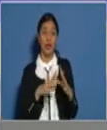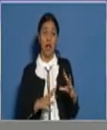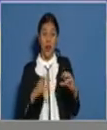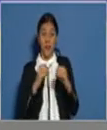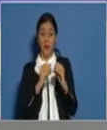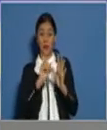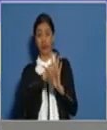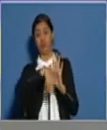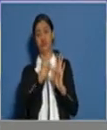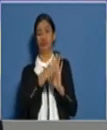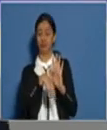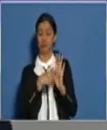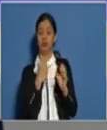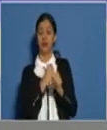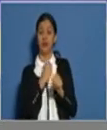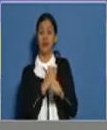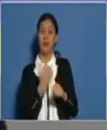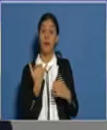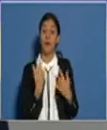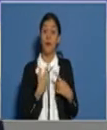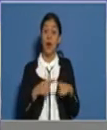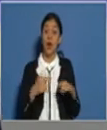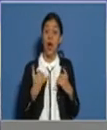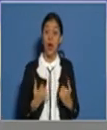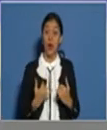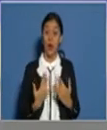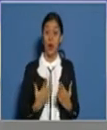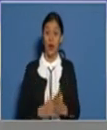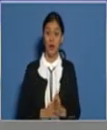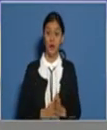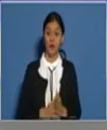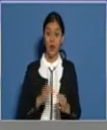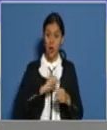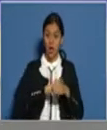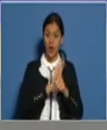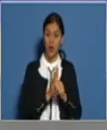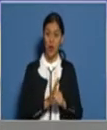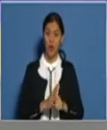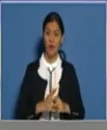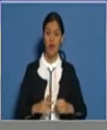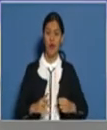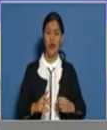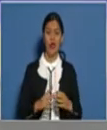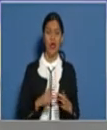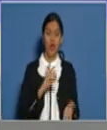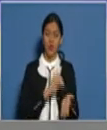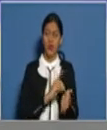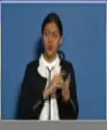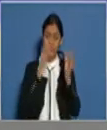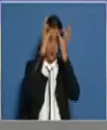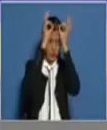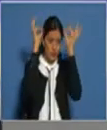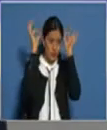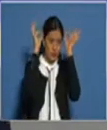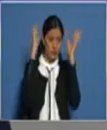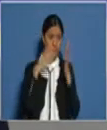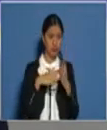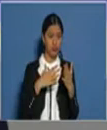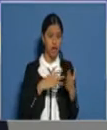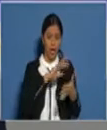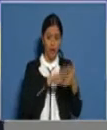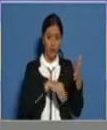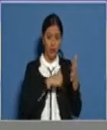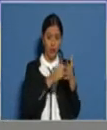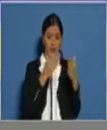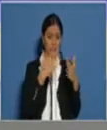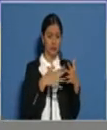del COVID, la jornada de los médicos que trabajan en los centros hospitalarios se ha extendido. ¿Nos podría hablar un poco de